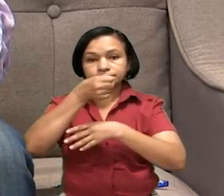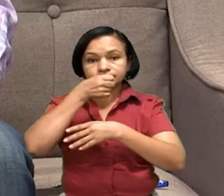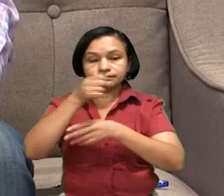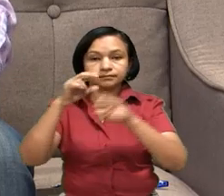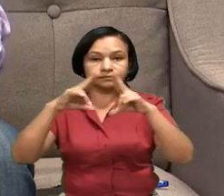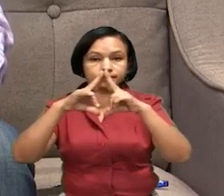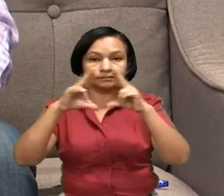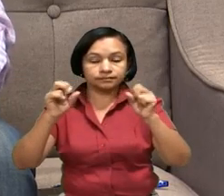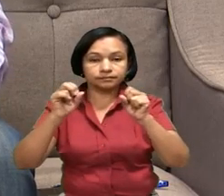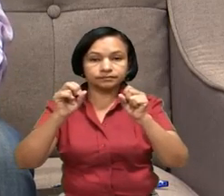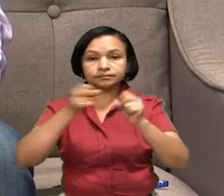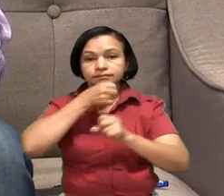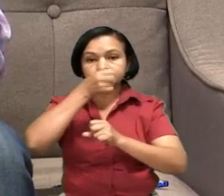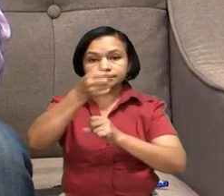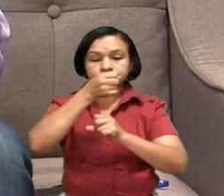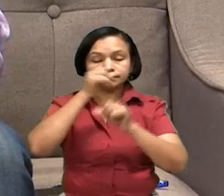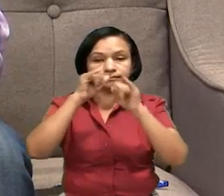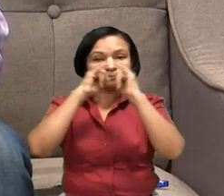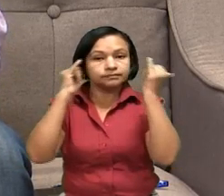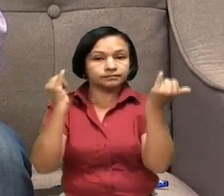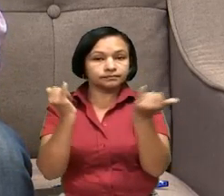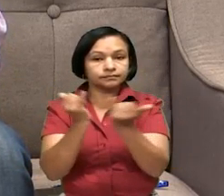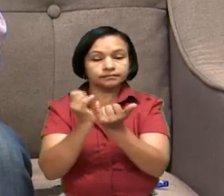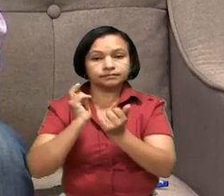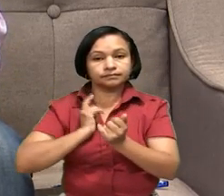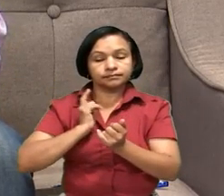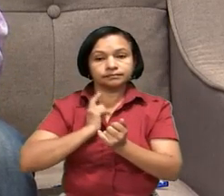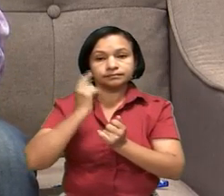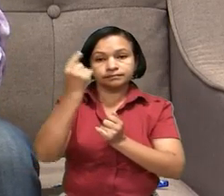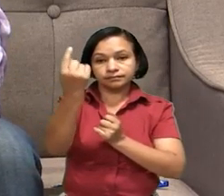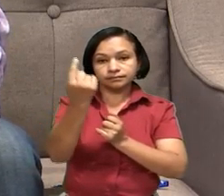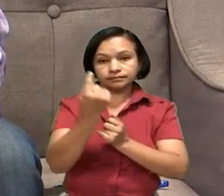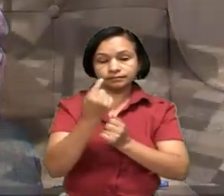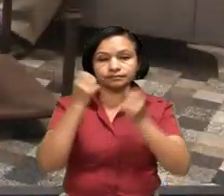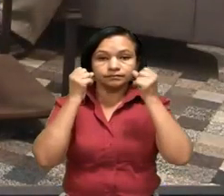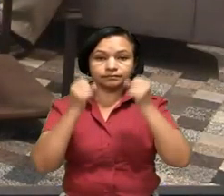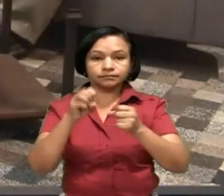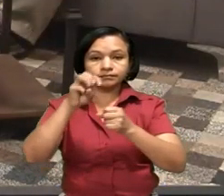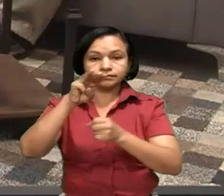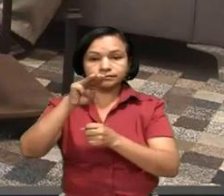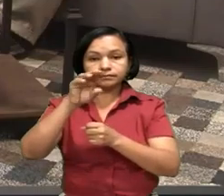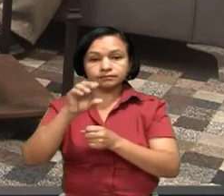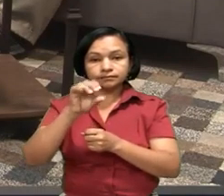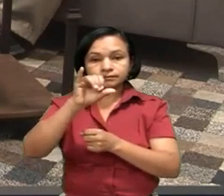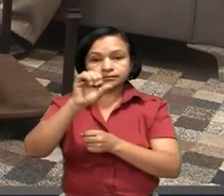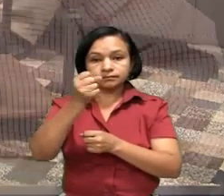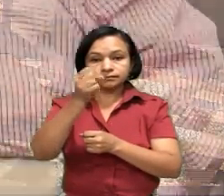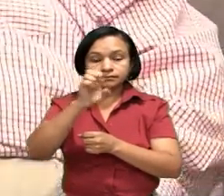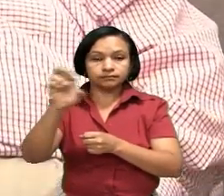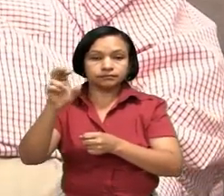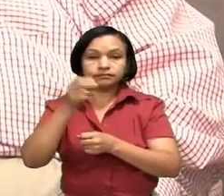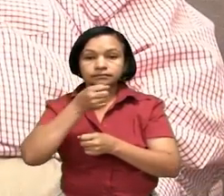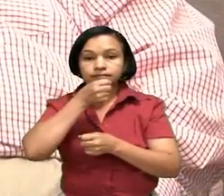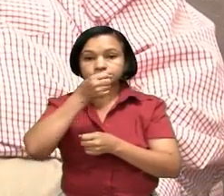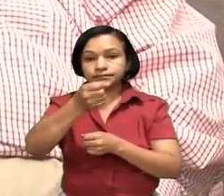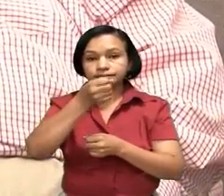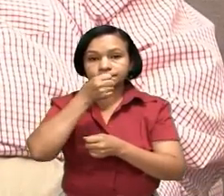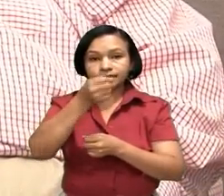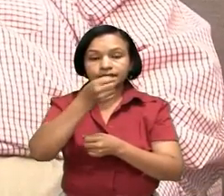periodista a nivel internacional y para ello pues contamos con la presencia del compañero moisés absalón pastora periodista de gran